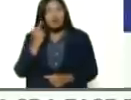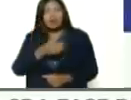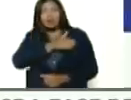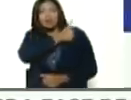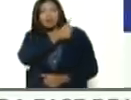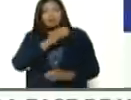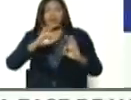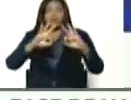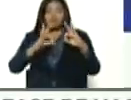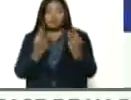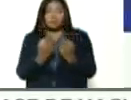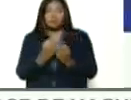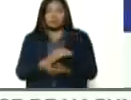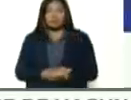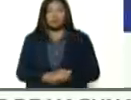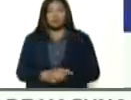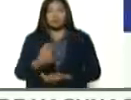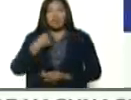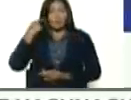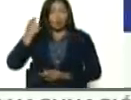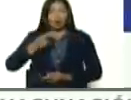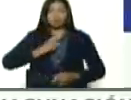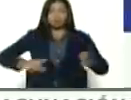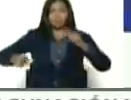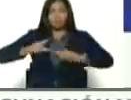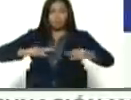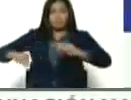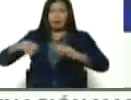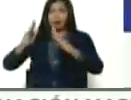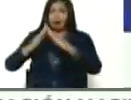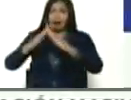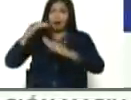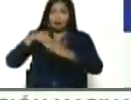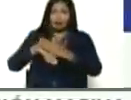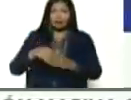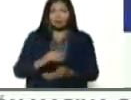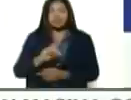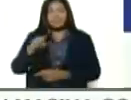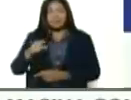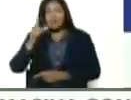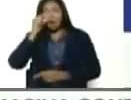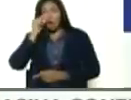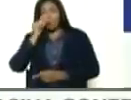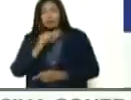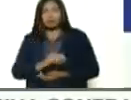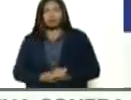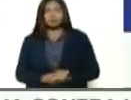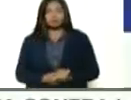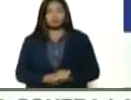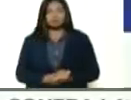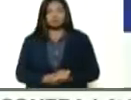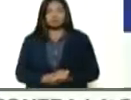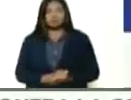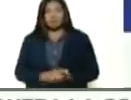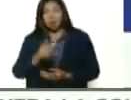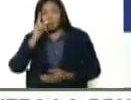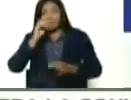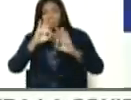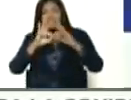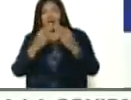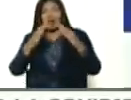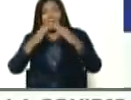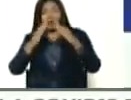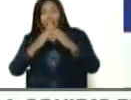usted es la que manda a usted compañero jefe de familia a ustedes